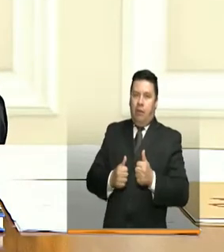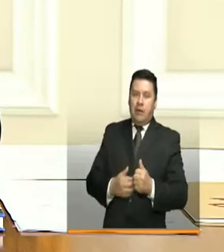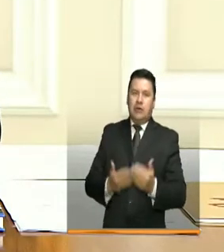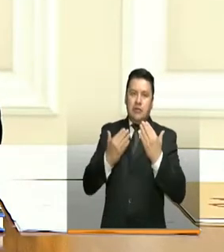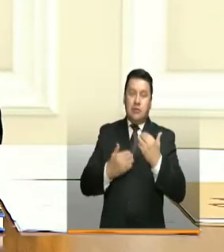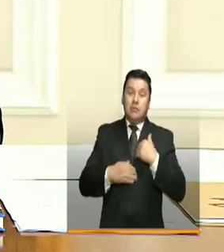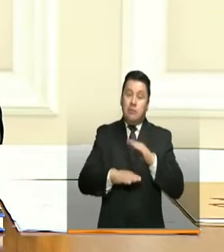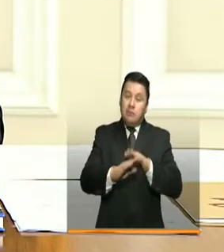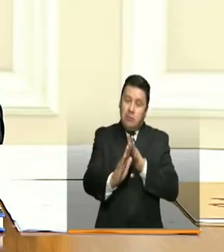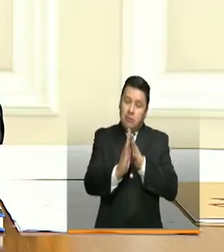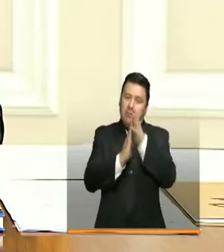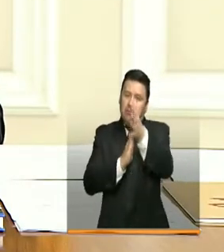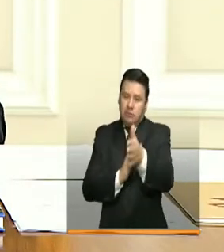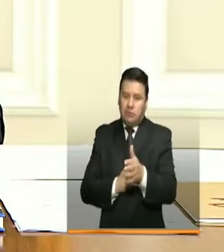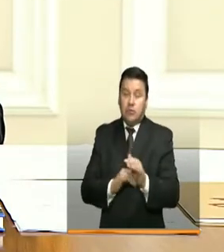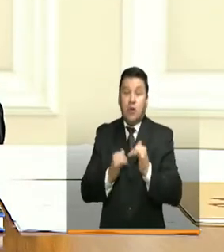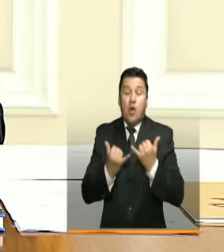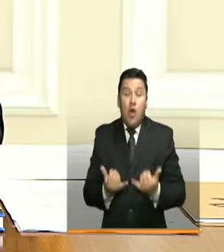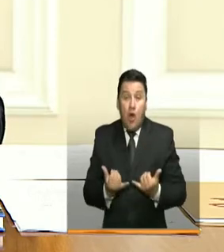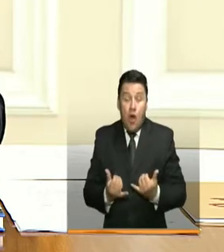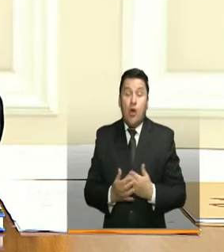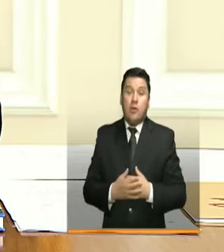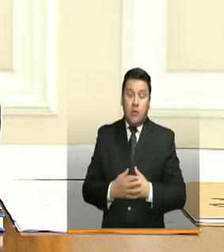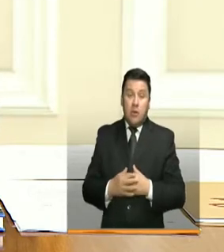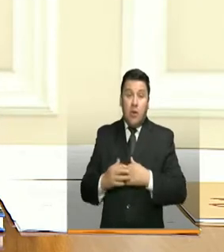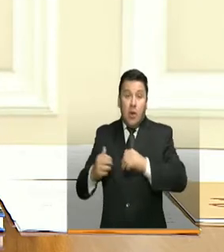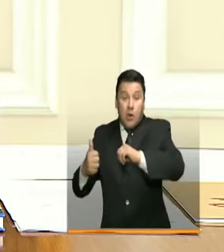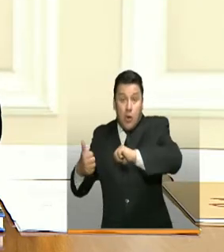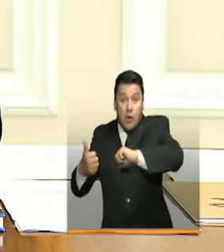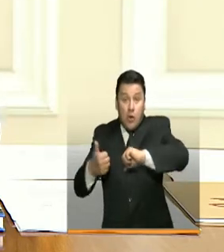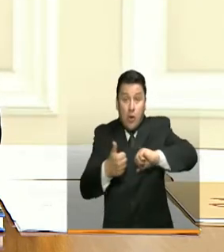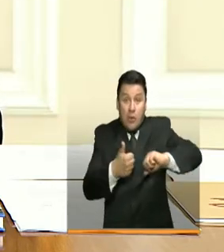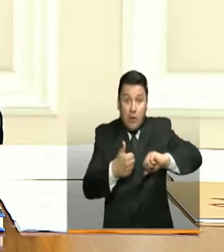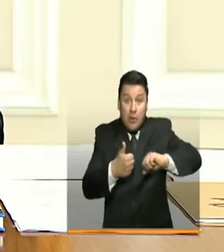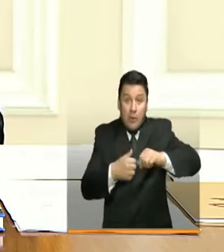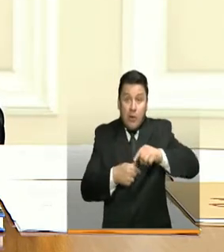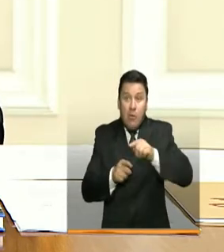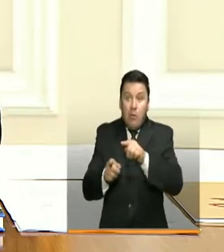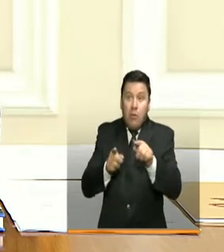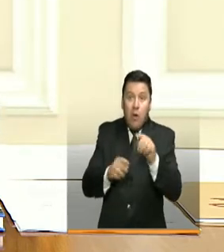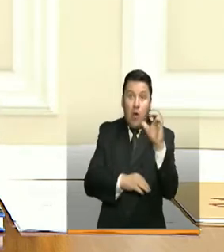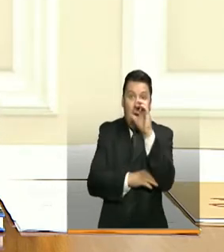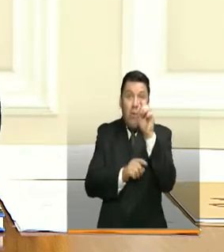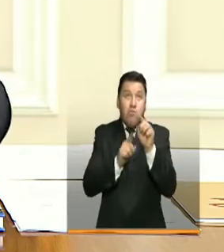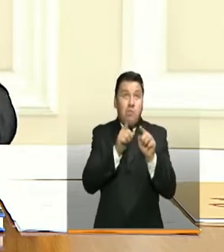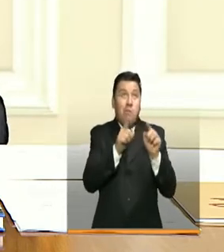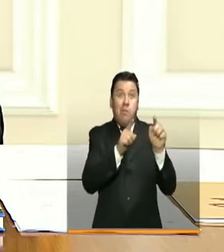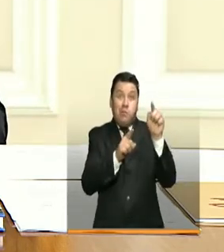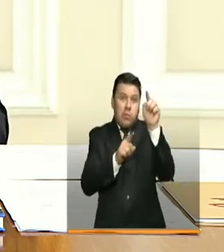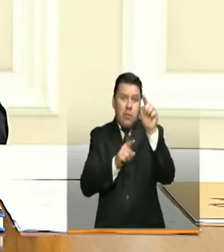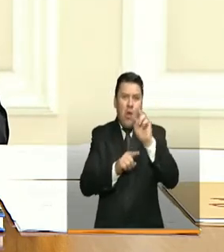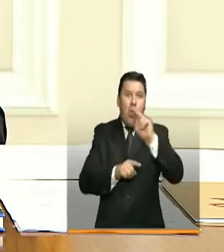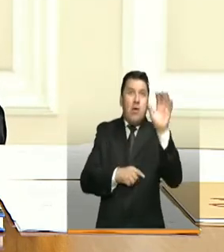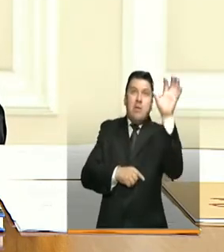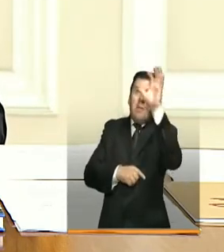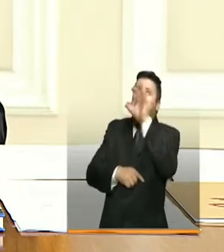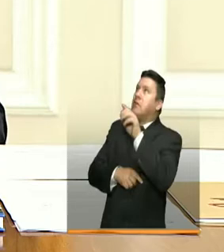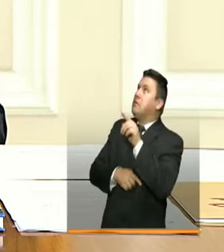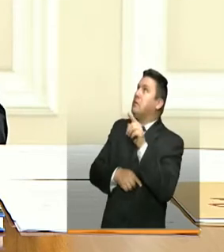todos ustedes. Hoy, el comportamiento de los casos de Colombia frente a otros